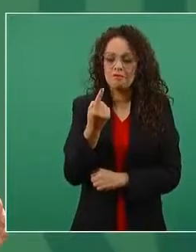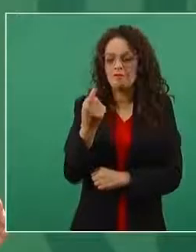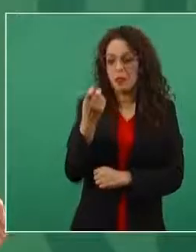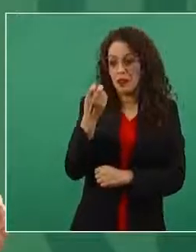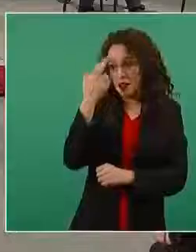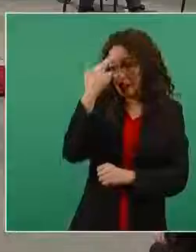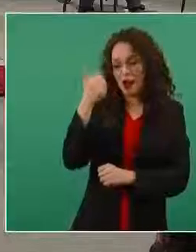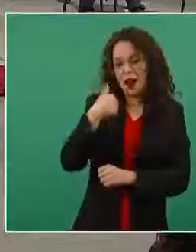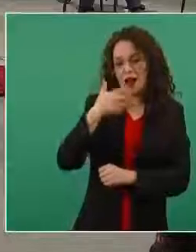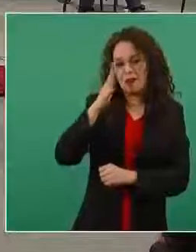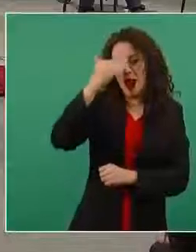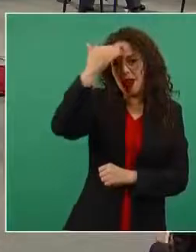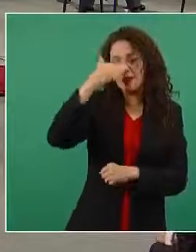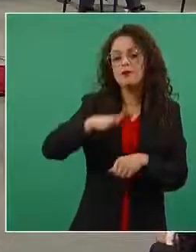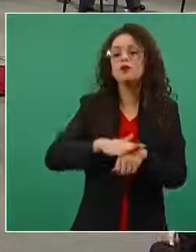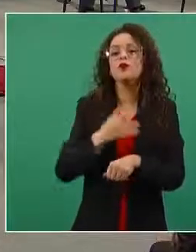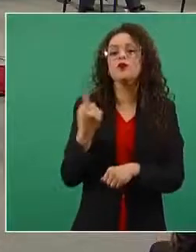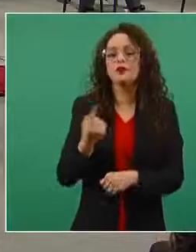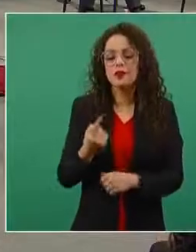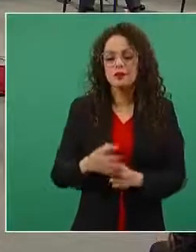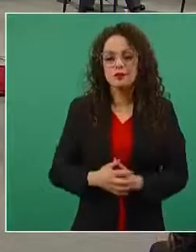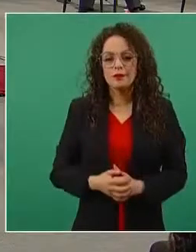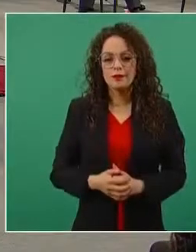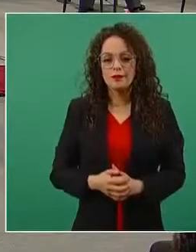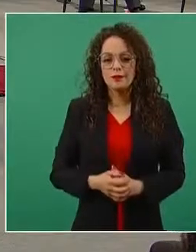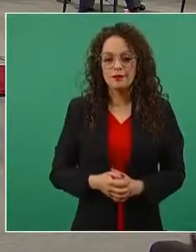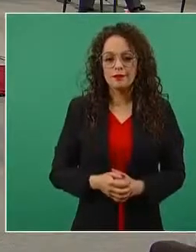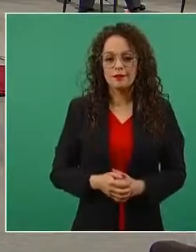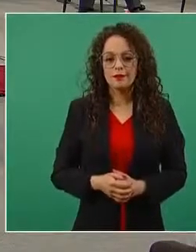Recuerdo que cuando